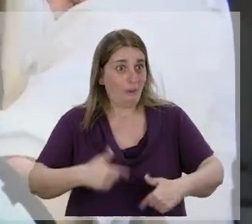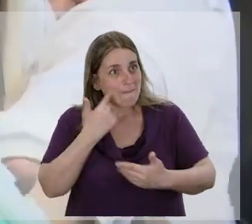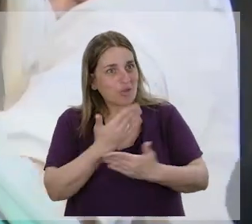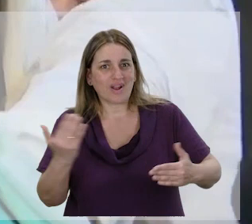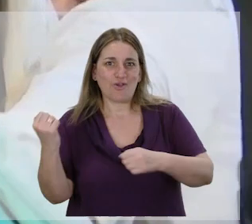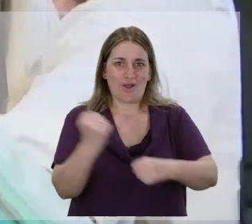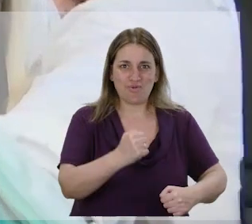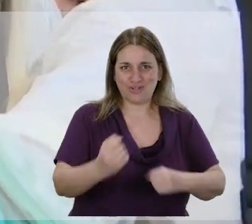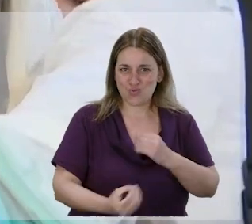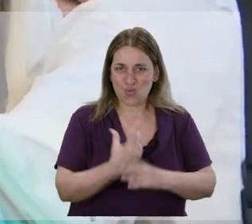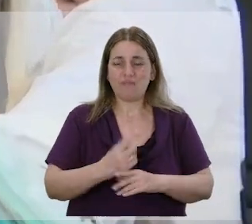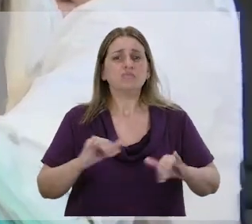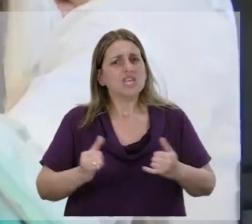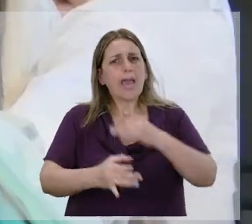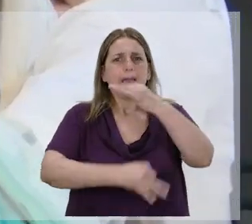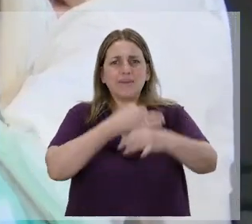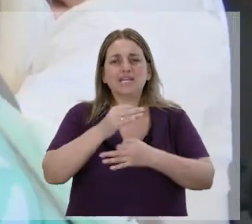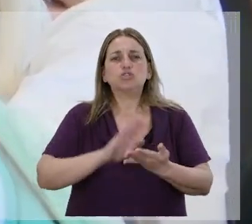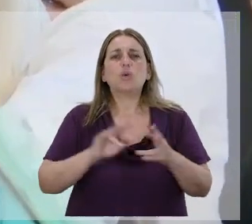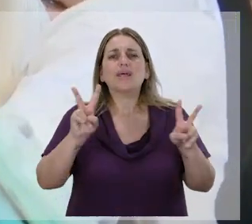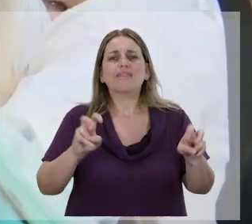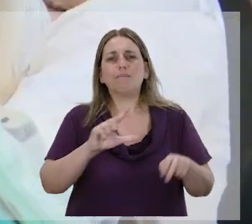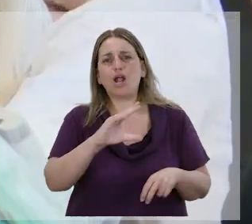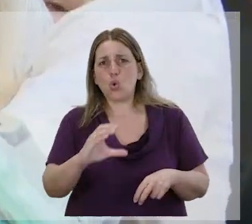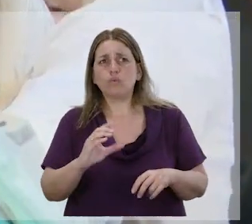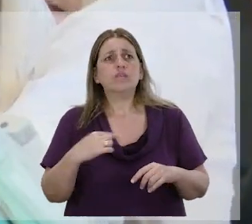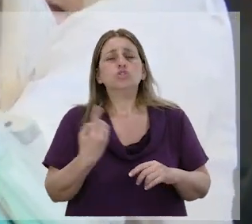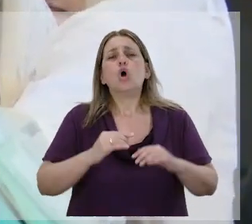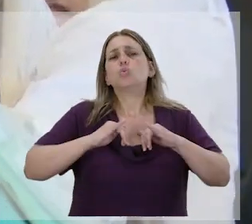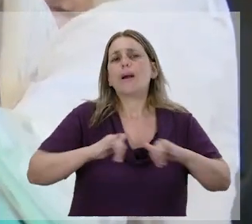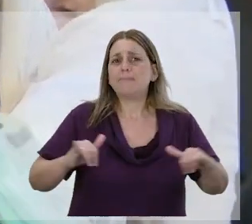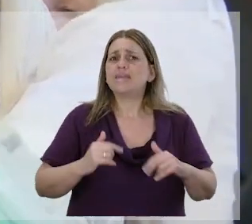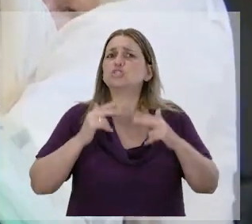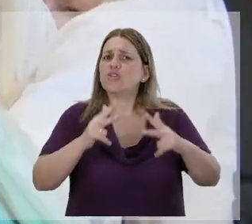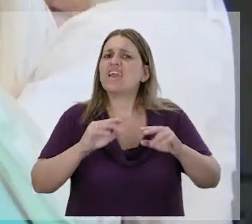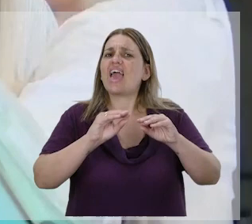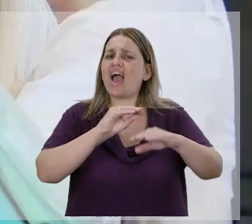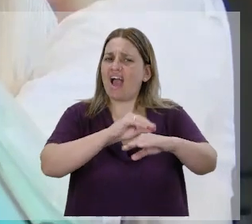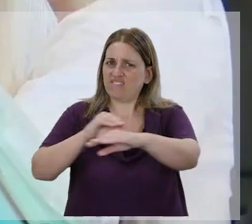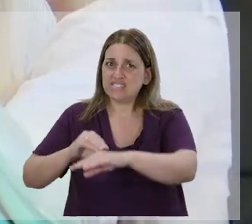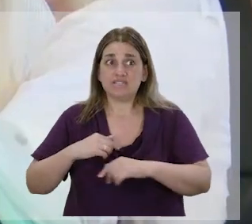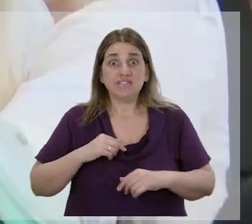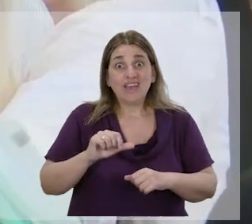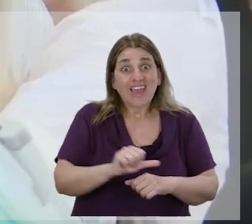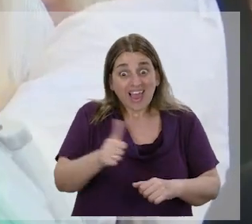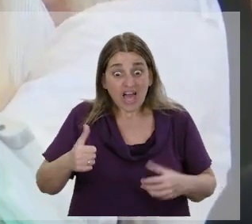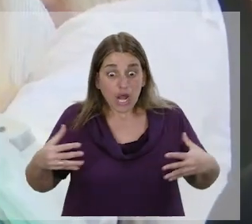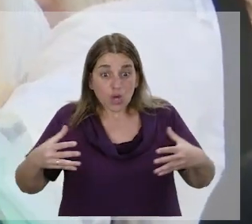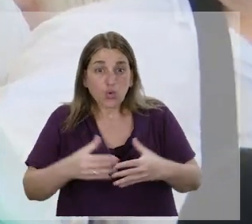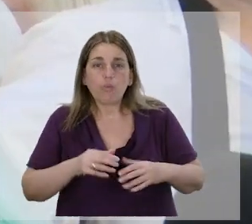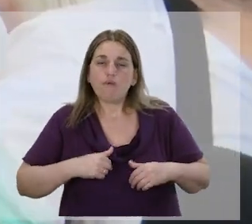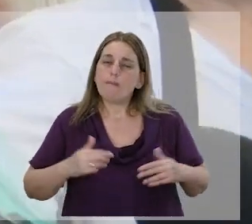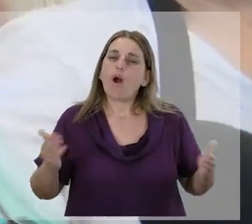comprometerme con esta obra que estamos inaugurando hoy, vine a hablar de los temas de la LUC. Fui a todos lados en campaña y dije, si nosotros